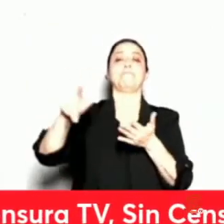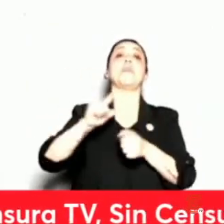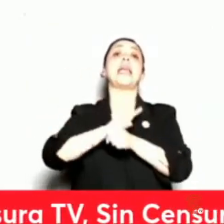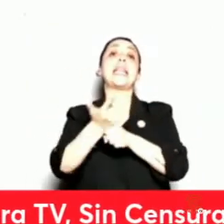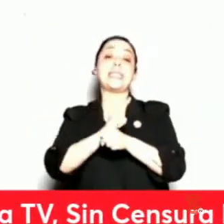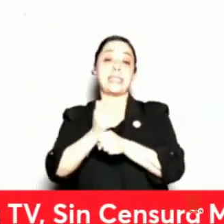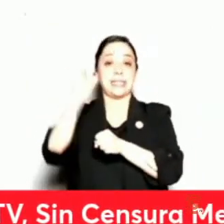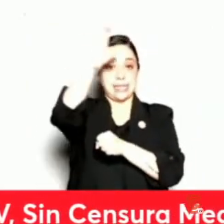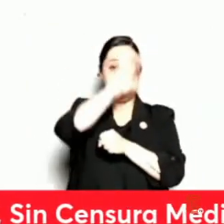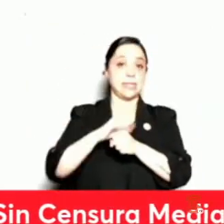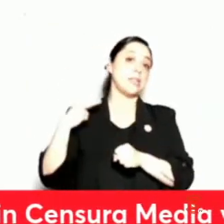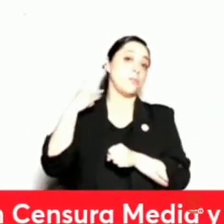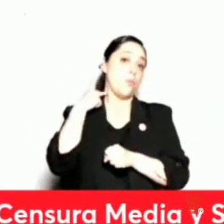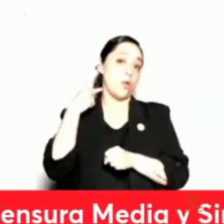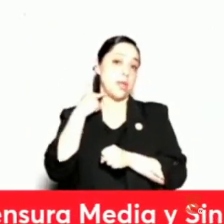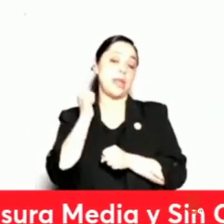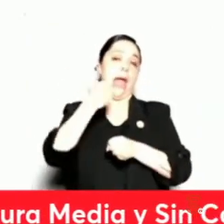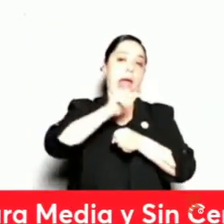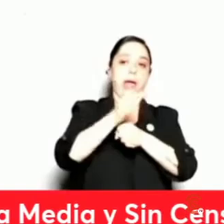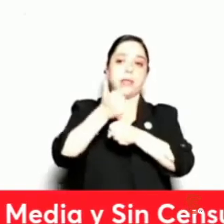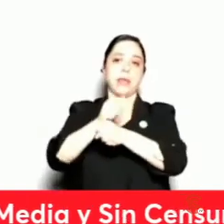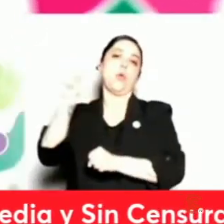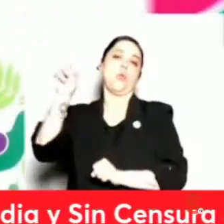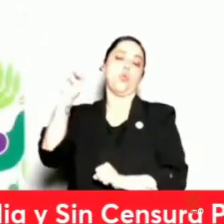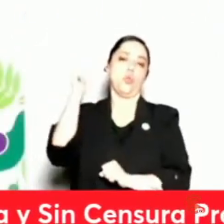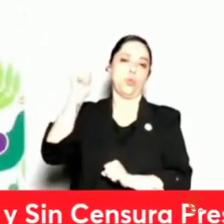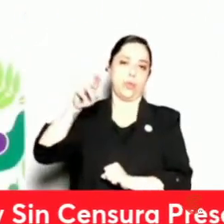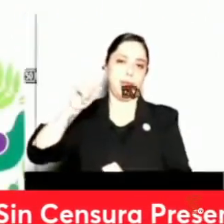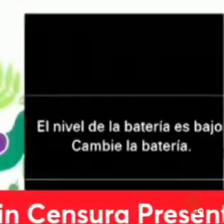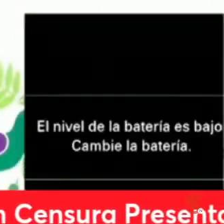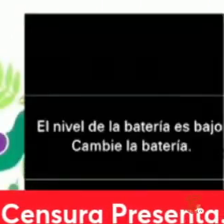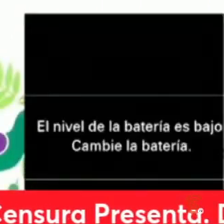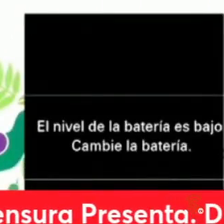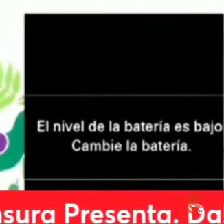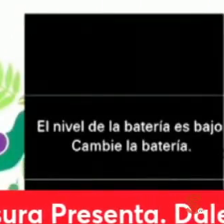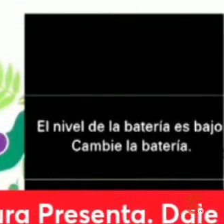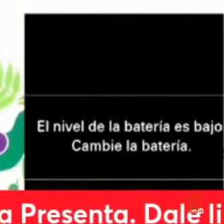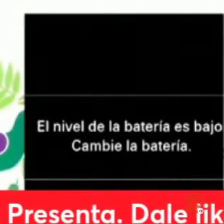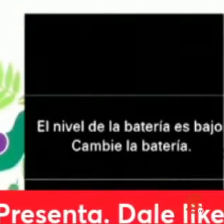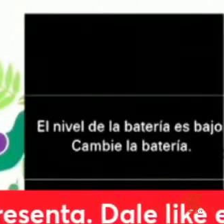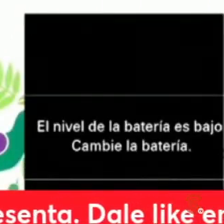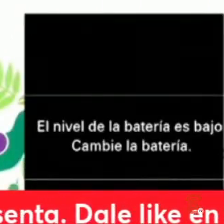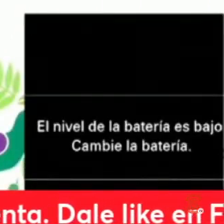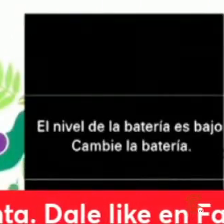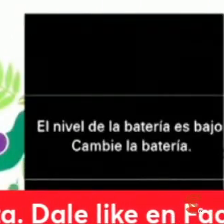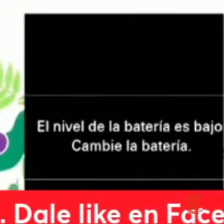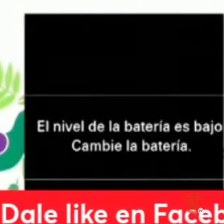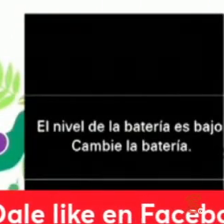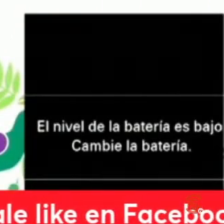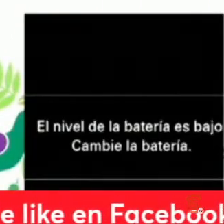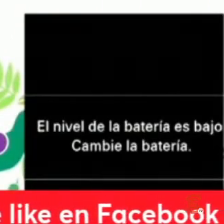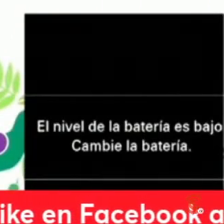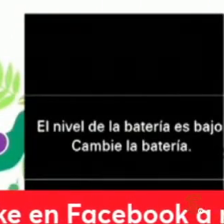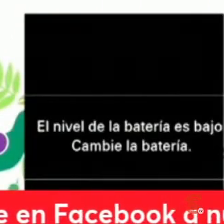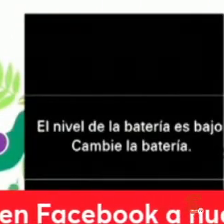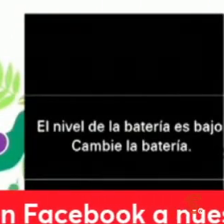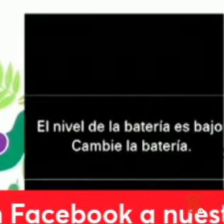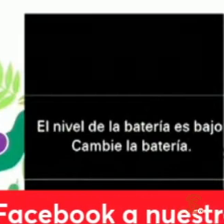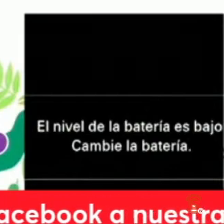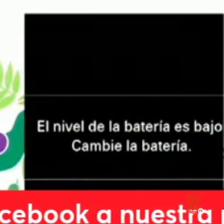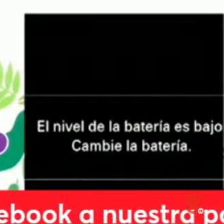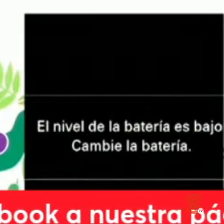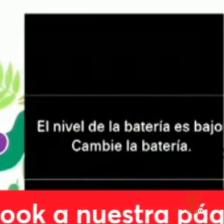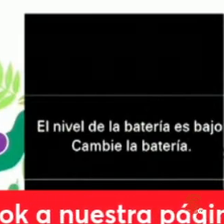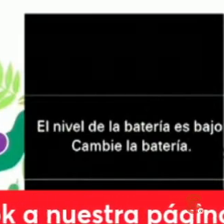Ciencias Políticas y Administración Pública por la UNAM, con un posgrado en Planeación del Territorio y maestría en Gestión de la Ciudad por la Universidad Abierta de